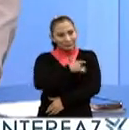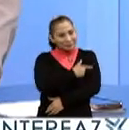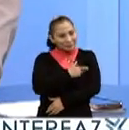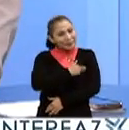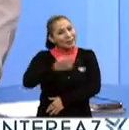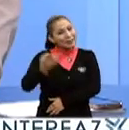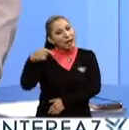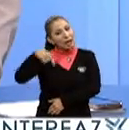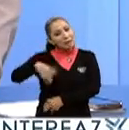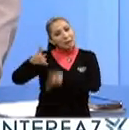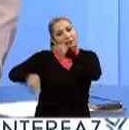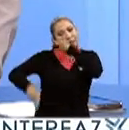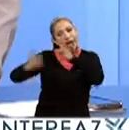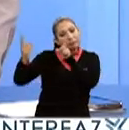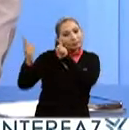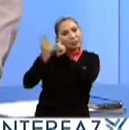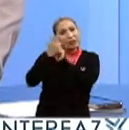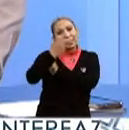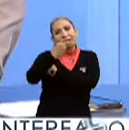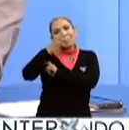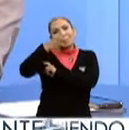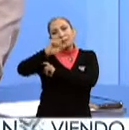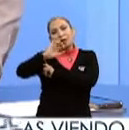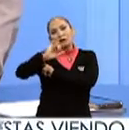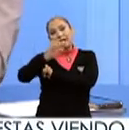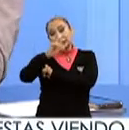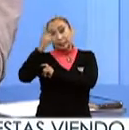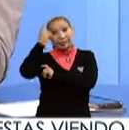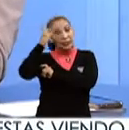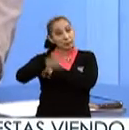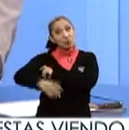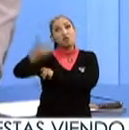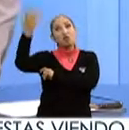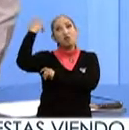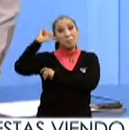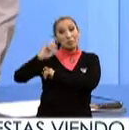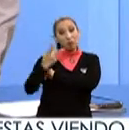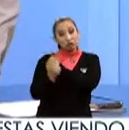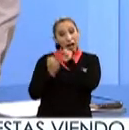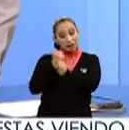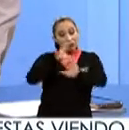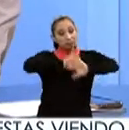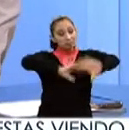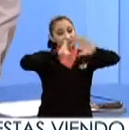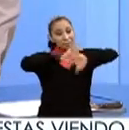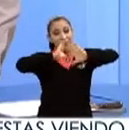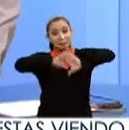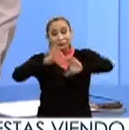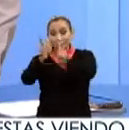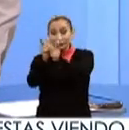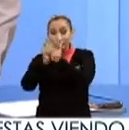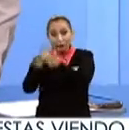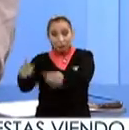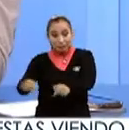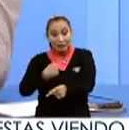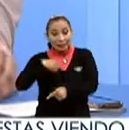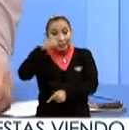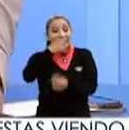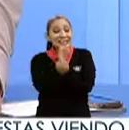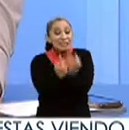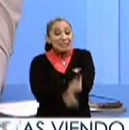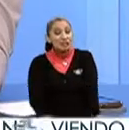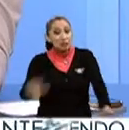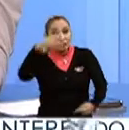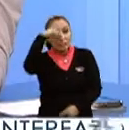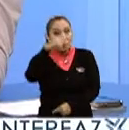el placer de platicar con Guillermo Sánchez. Él es director desde hace 28 años de coros y orquestas infantiles de México. Y bueno, pues